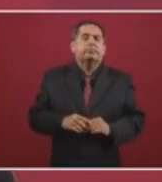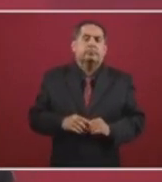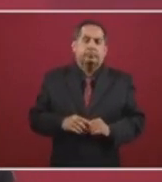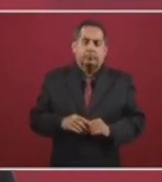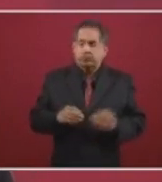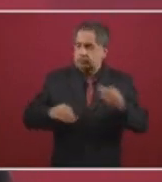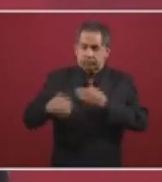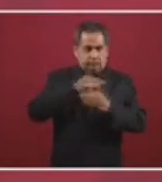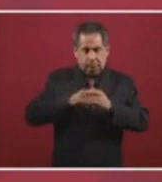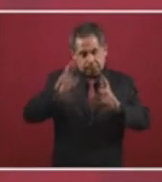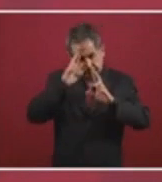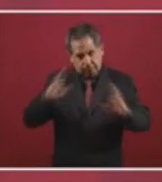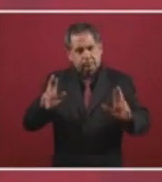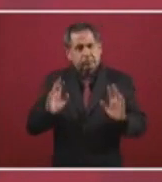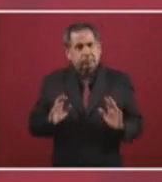en general